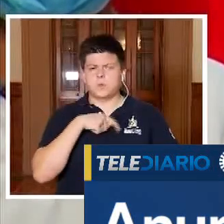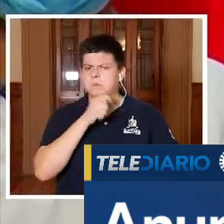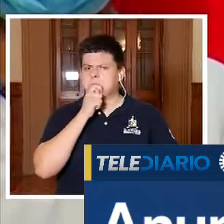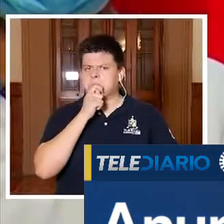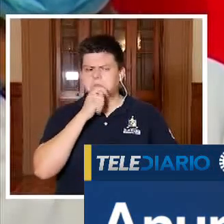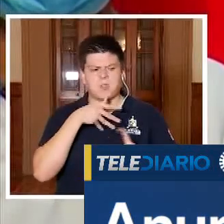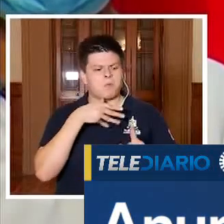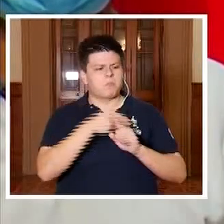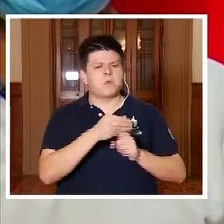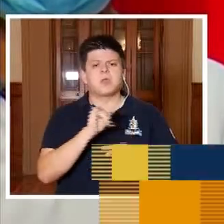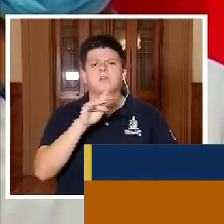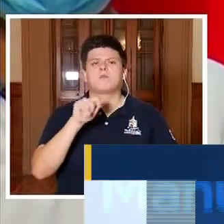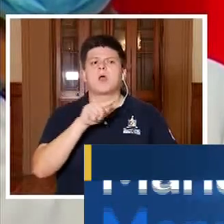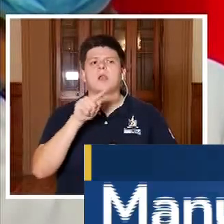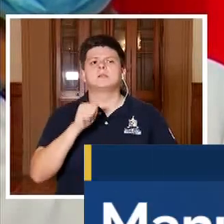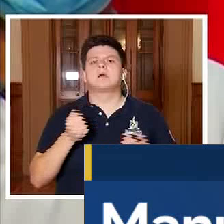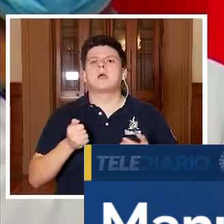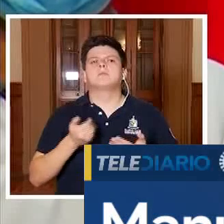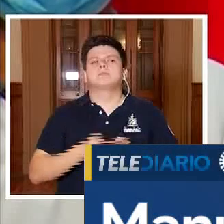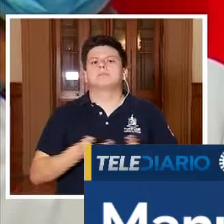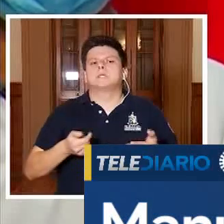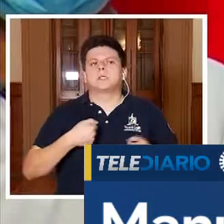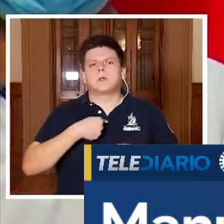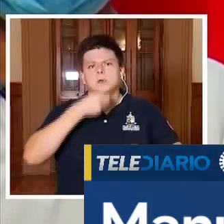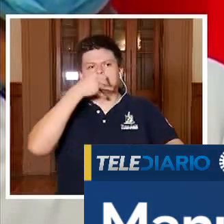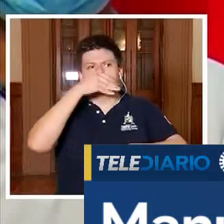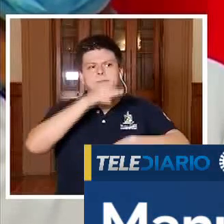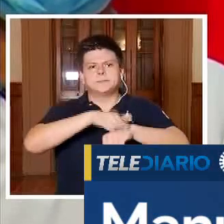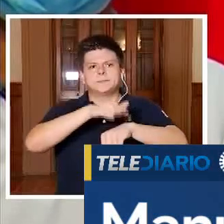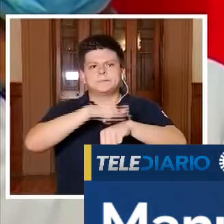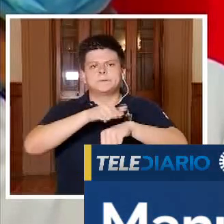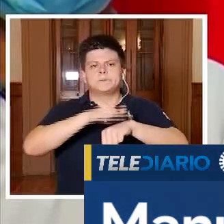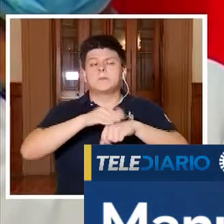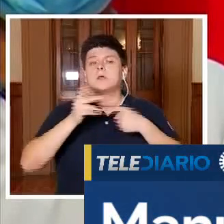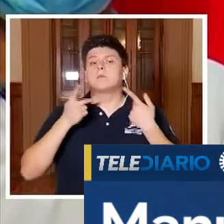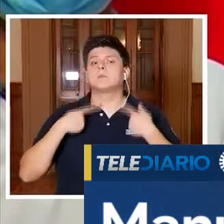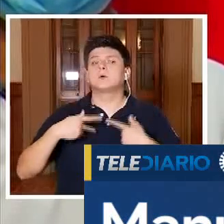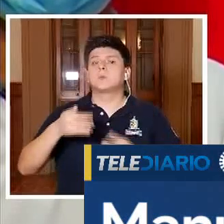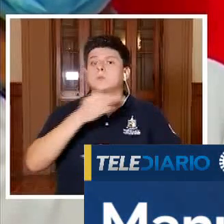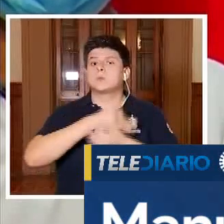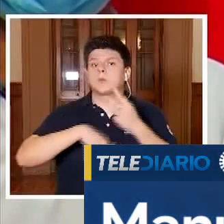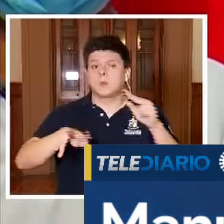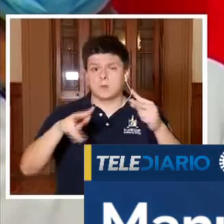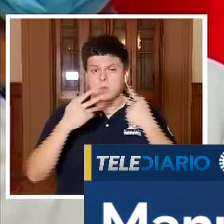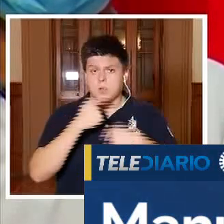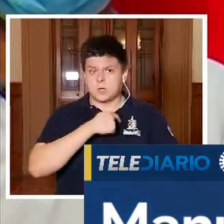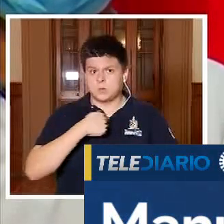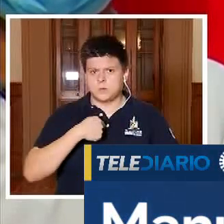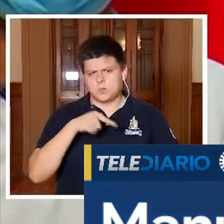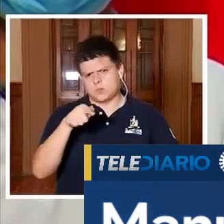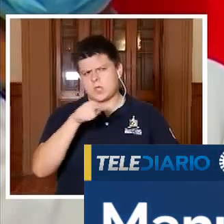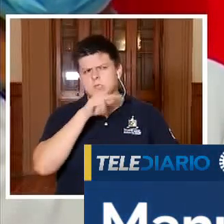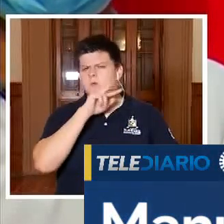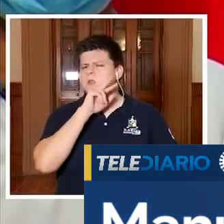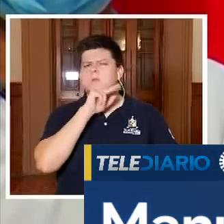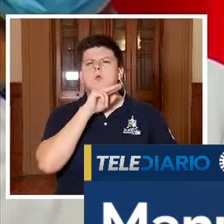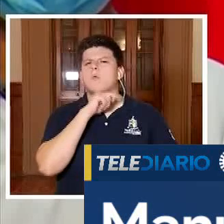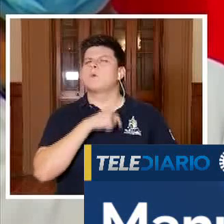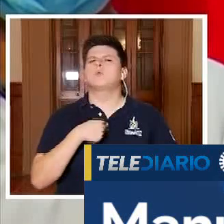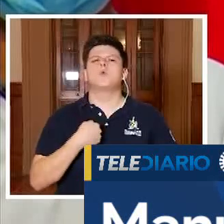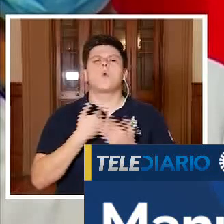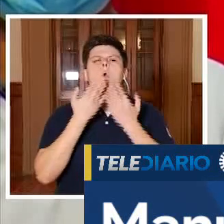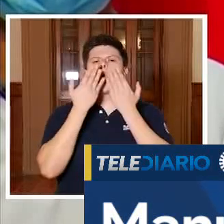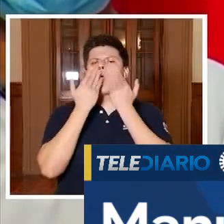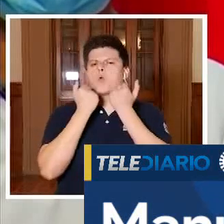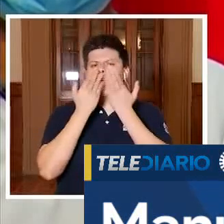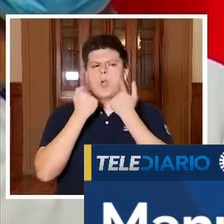de influenza, así que hago un llamado a todas las personas que nos están viendo. No se mortifiquen, no hemos tenido